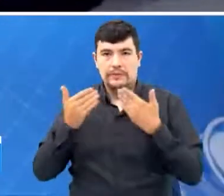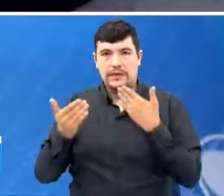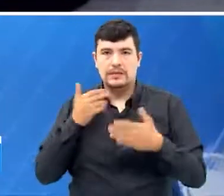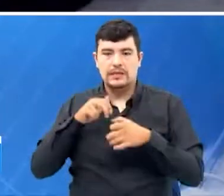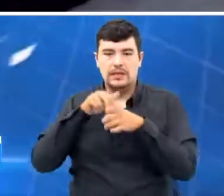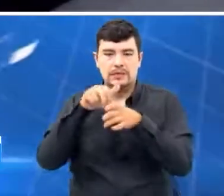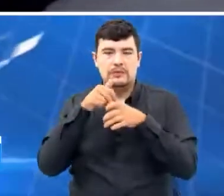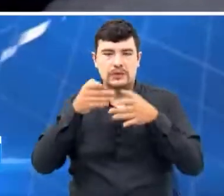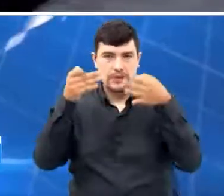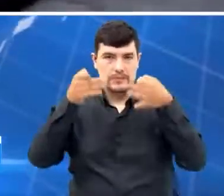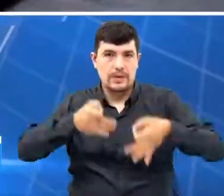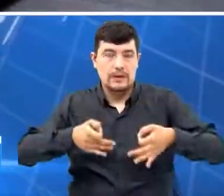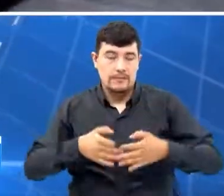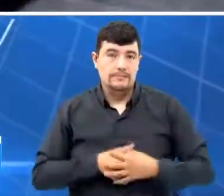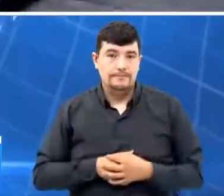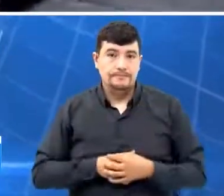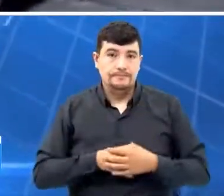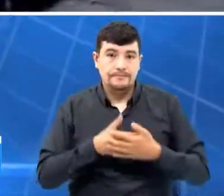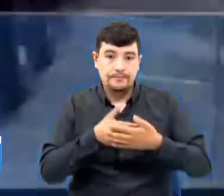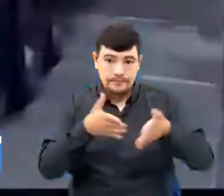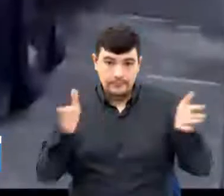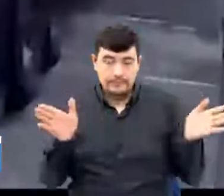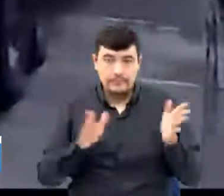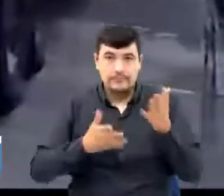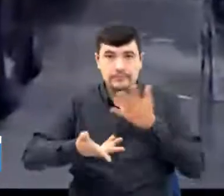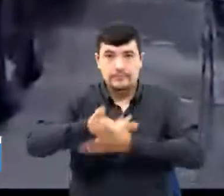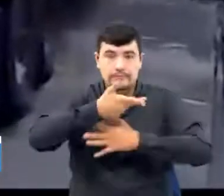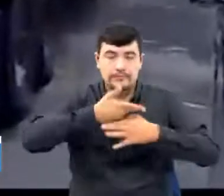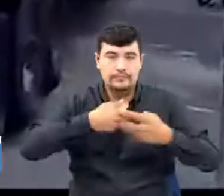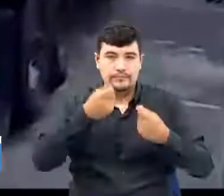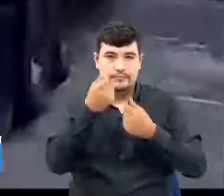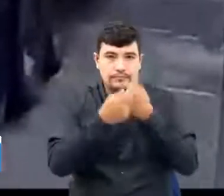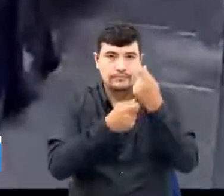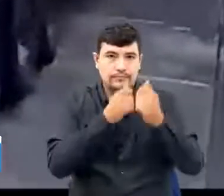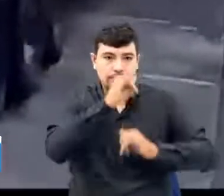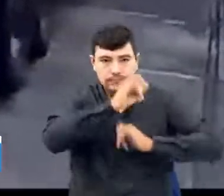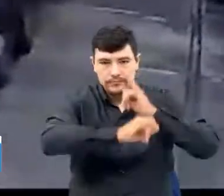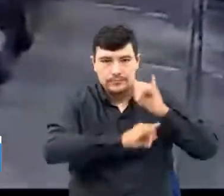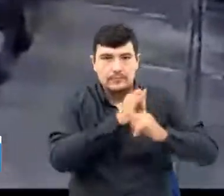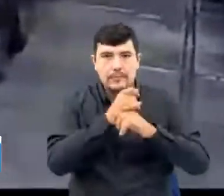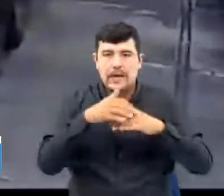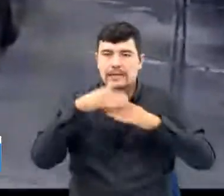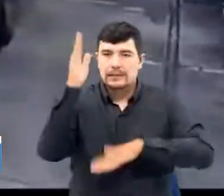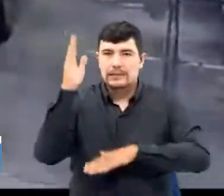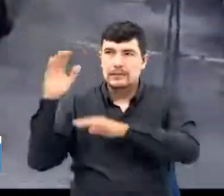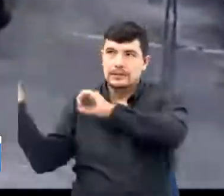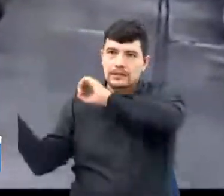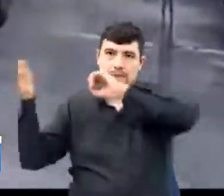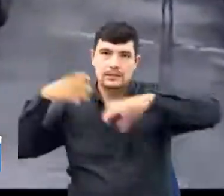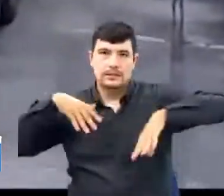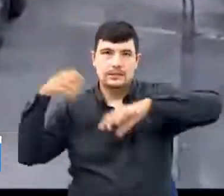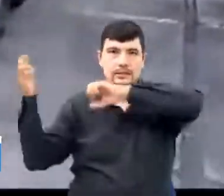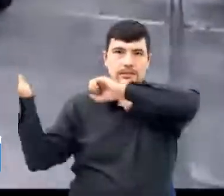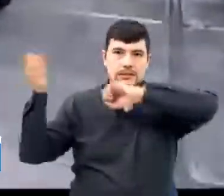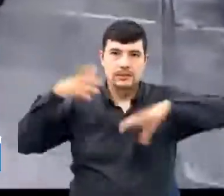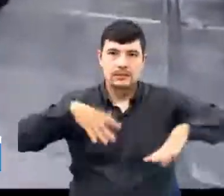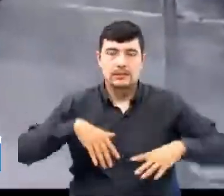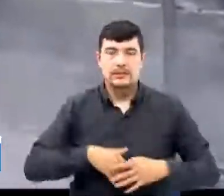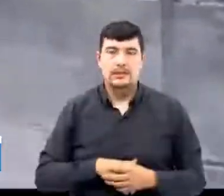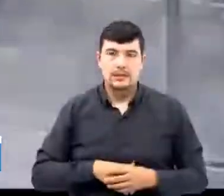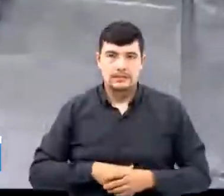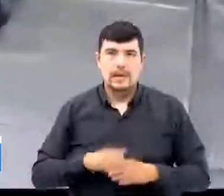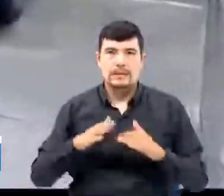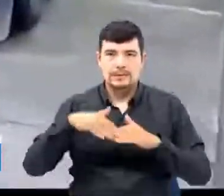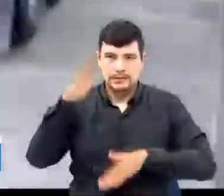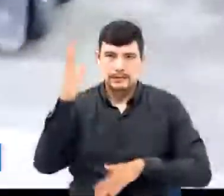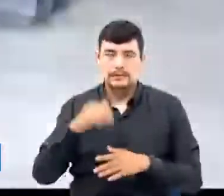están reactivando nuevamente las operaciones, han sido más las operaciones de exportación que de importación. Y es que precisamente otro de los